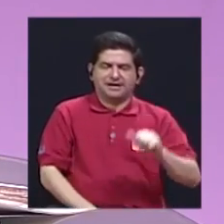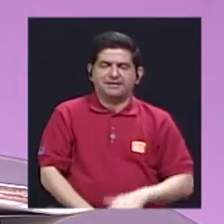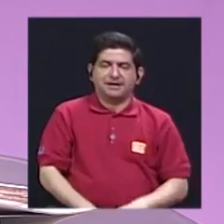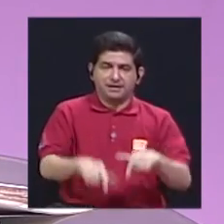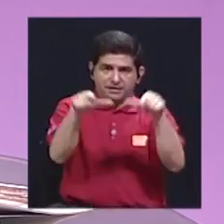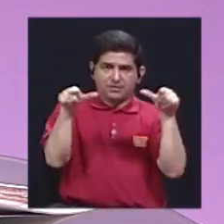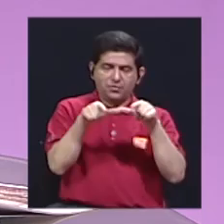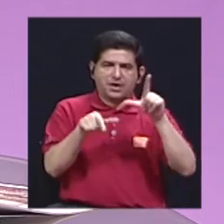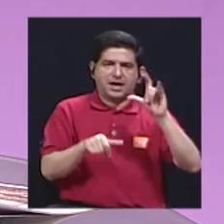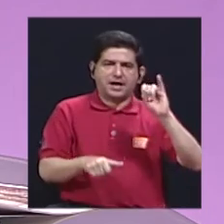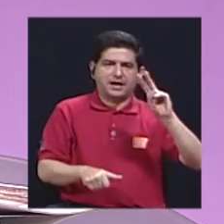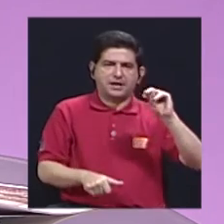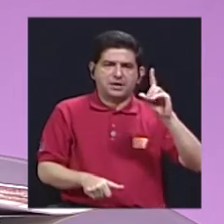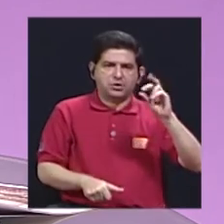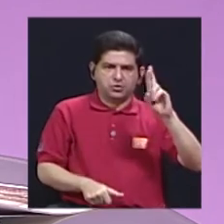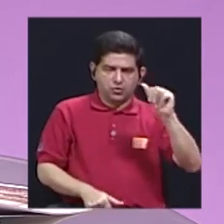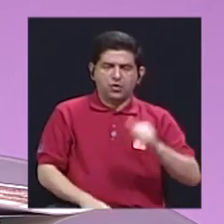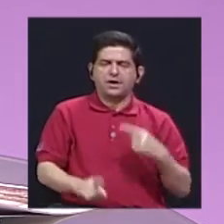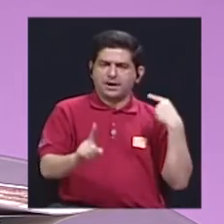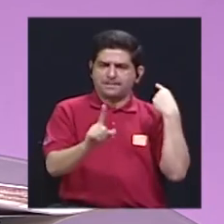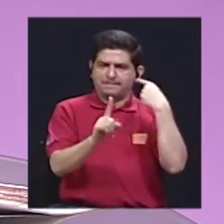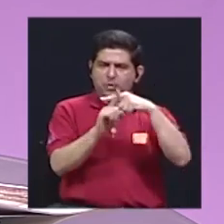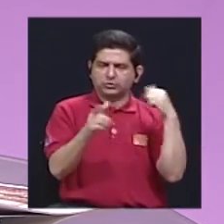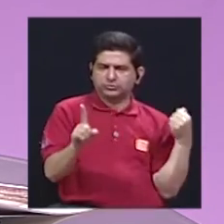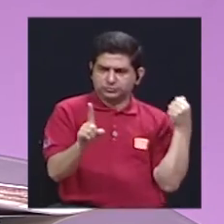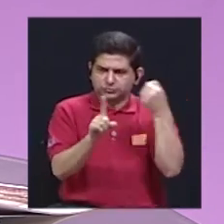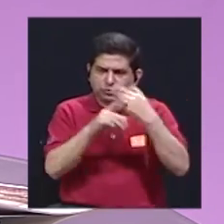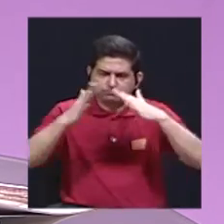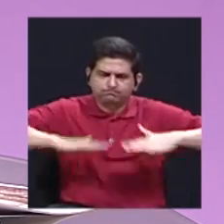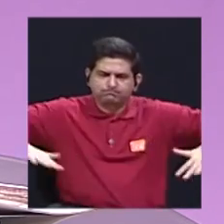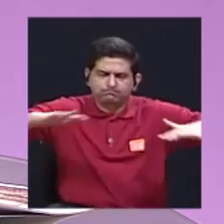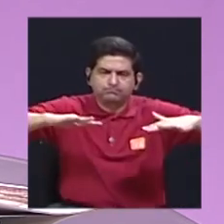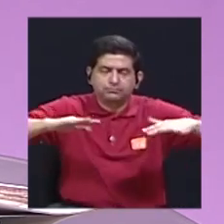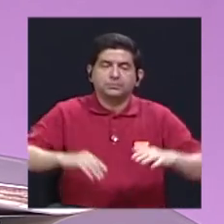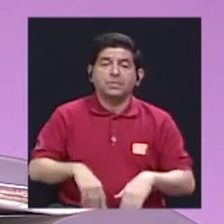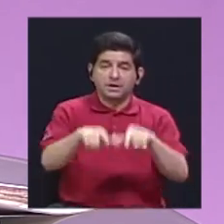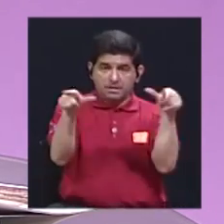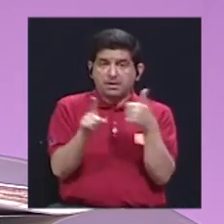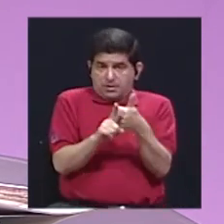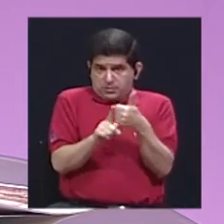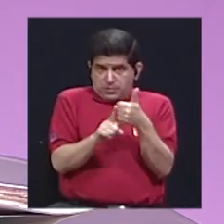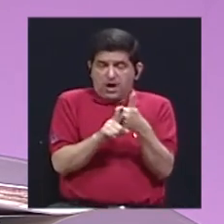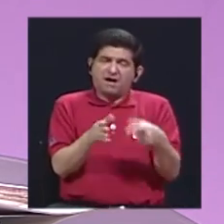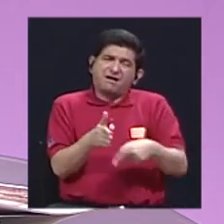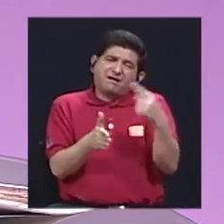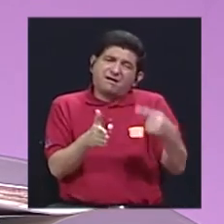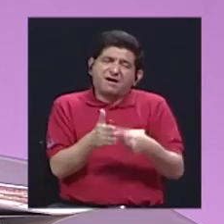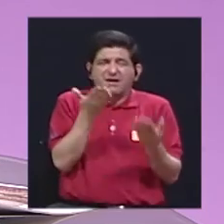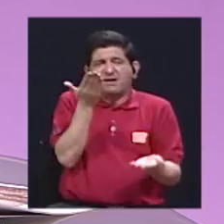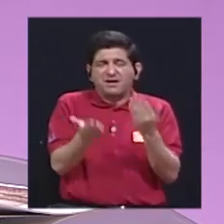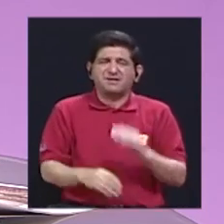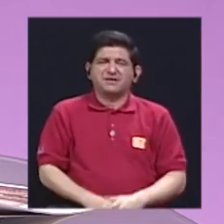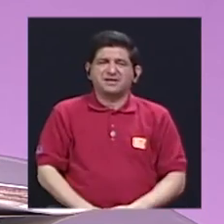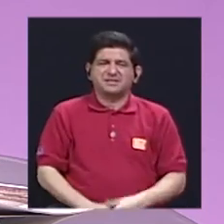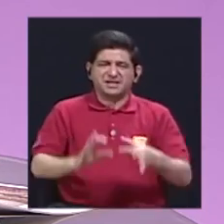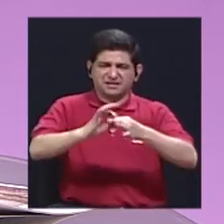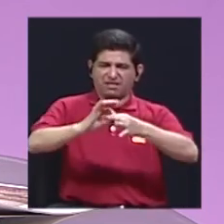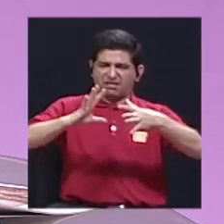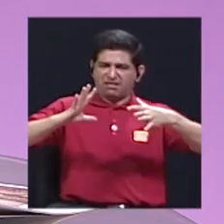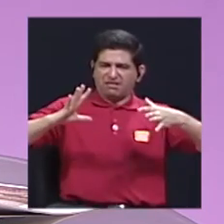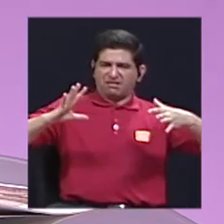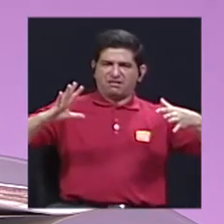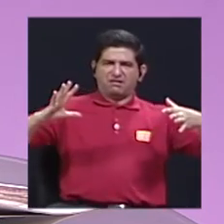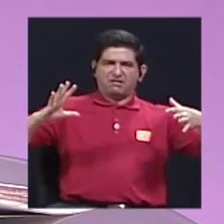ha tenido un impacto positivo en ese entorno más local porque a veces este divorciamos